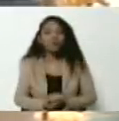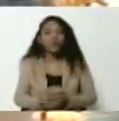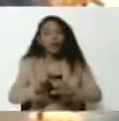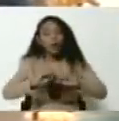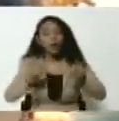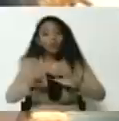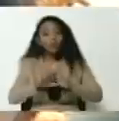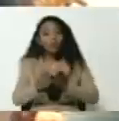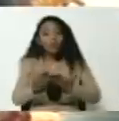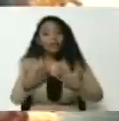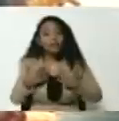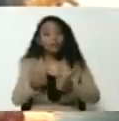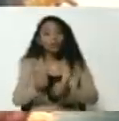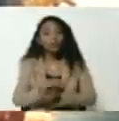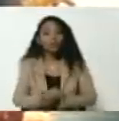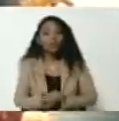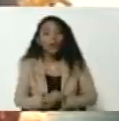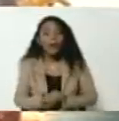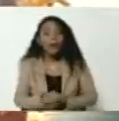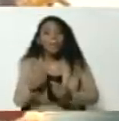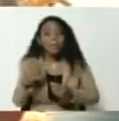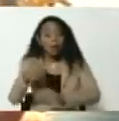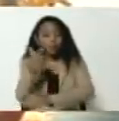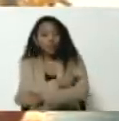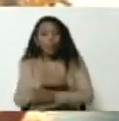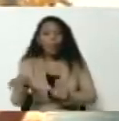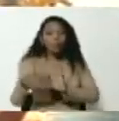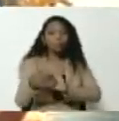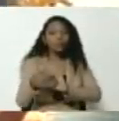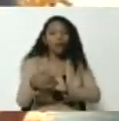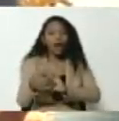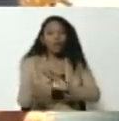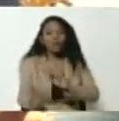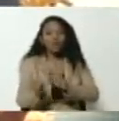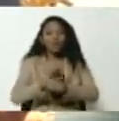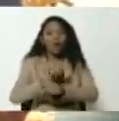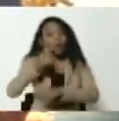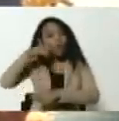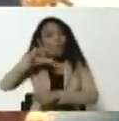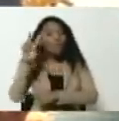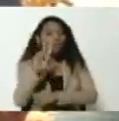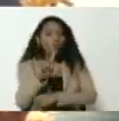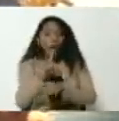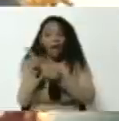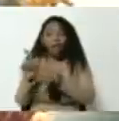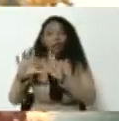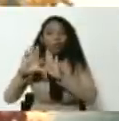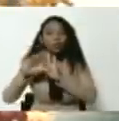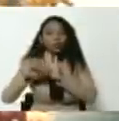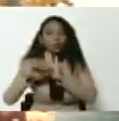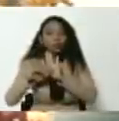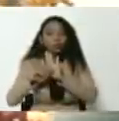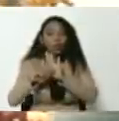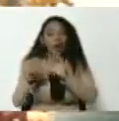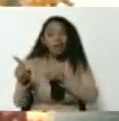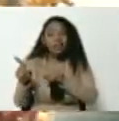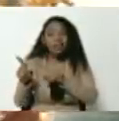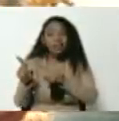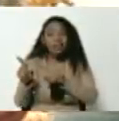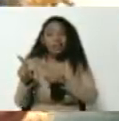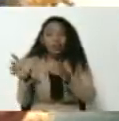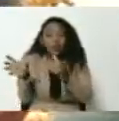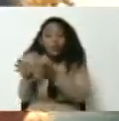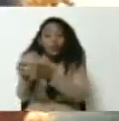para vacunar contra COVID-19 al pueblo de Venezuela, pues estos ladrones, a través de un